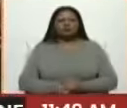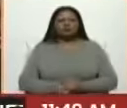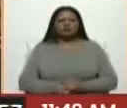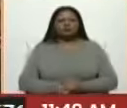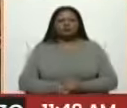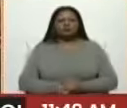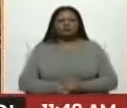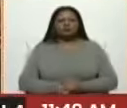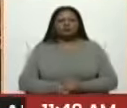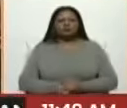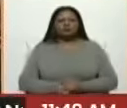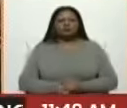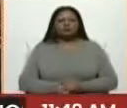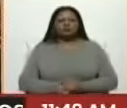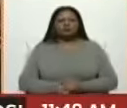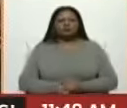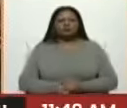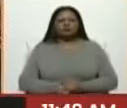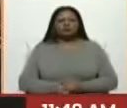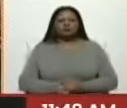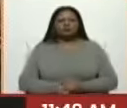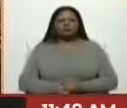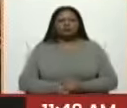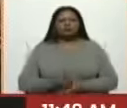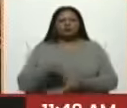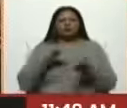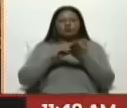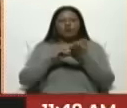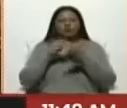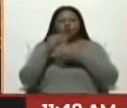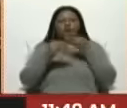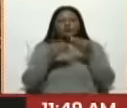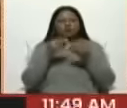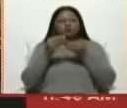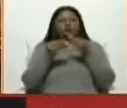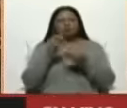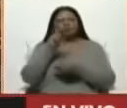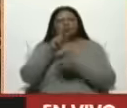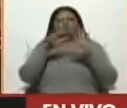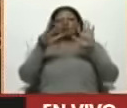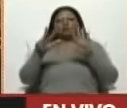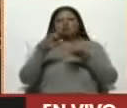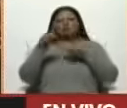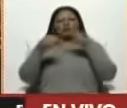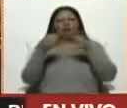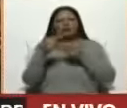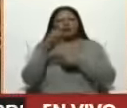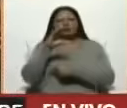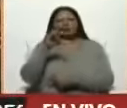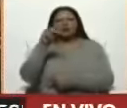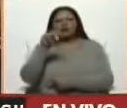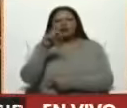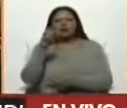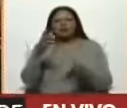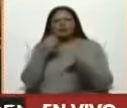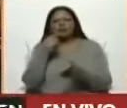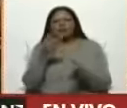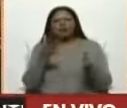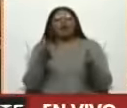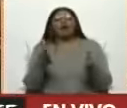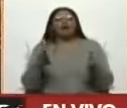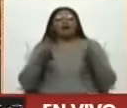Y si nos toca cacarear, lo hacemos el 28 después que el CNE diga que ganó Nicolás